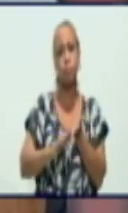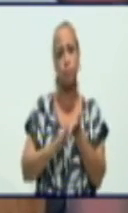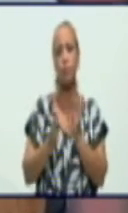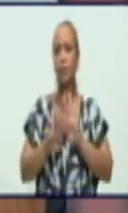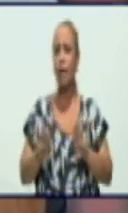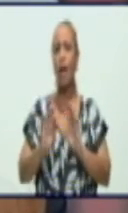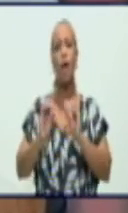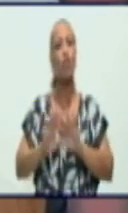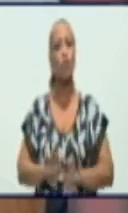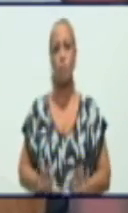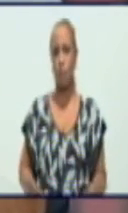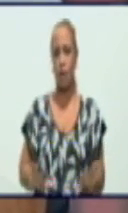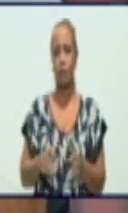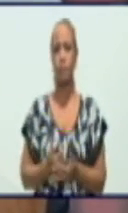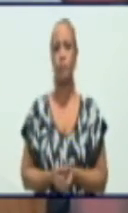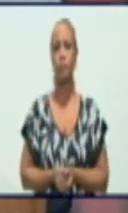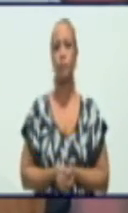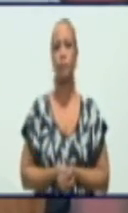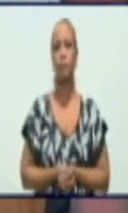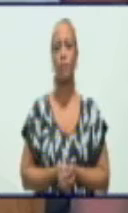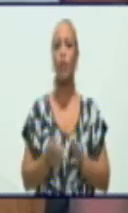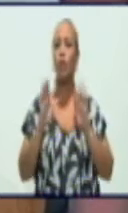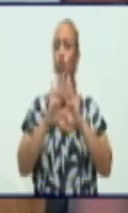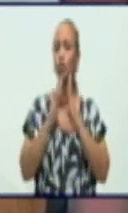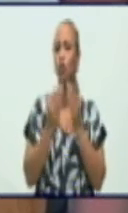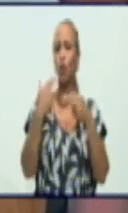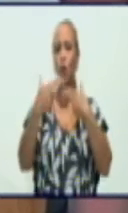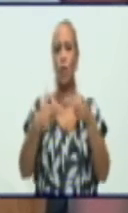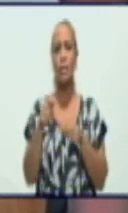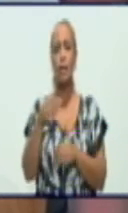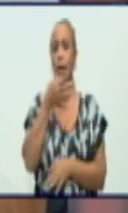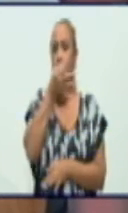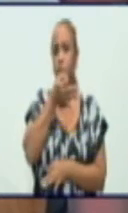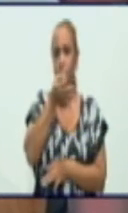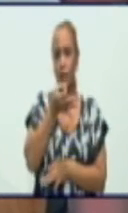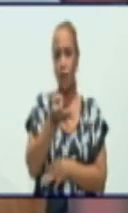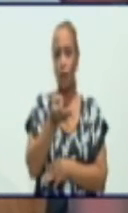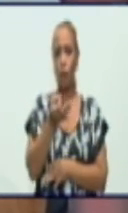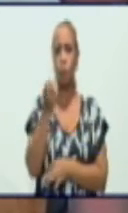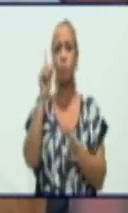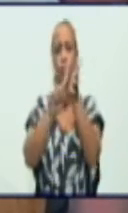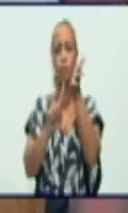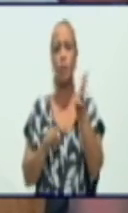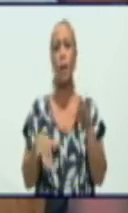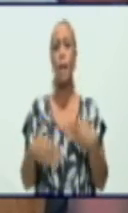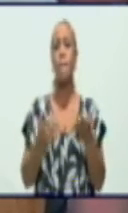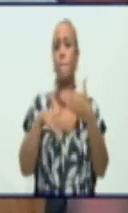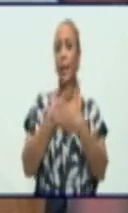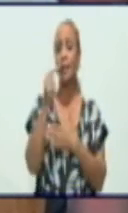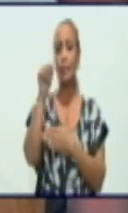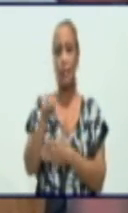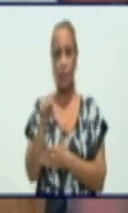normalidad. Bueno, por todo lo que se ha explicado, para el día de